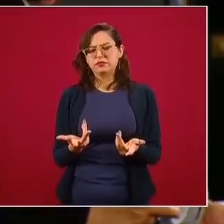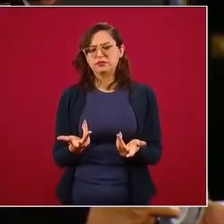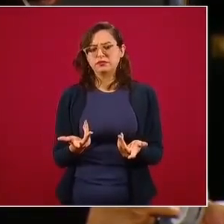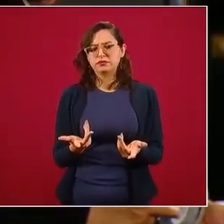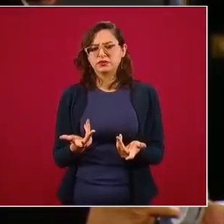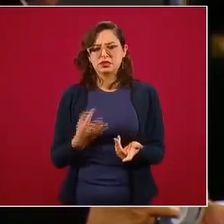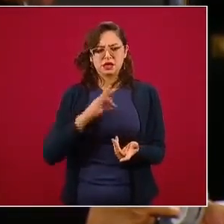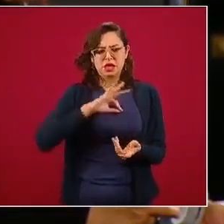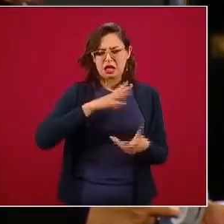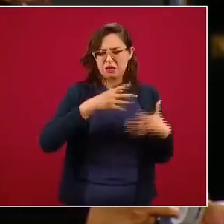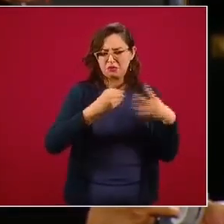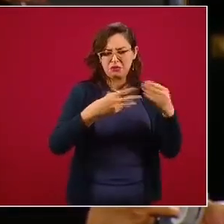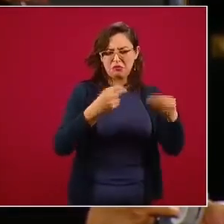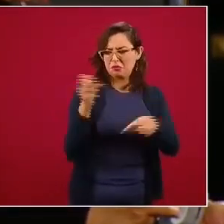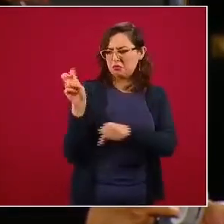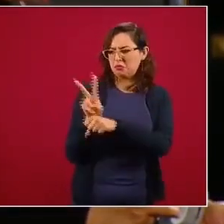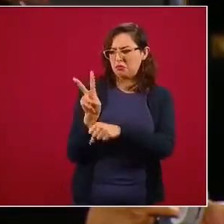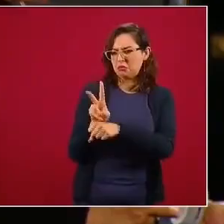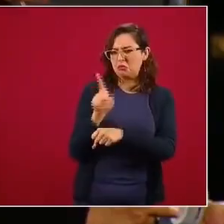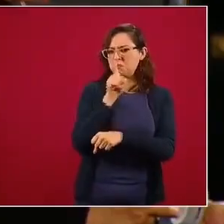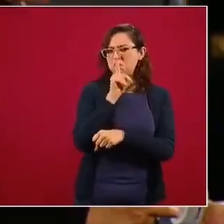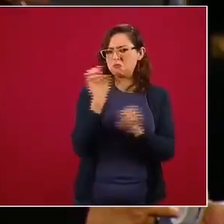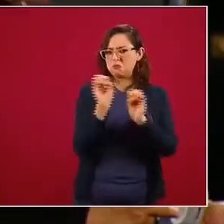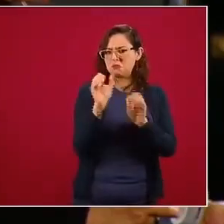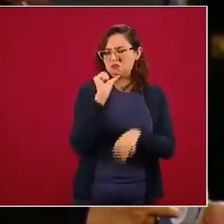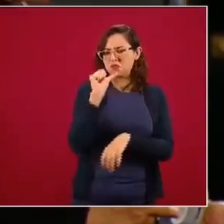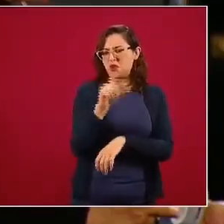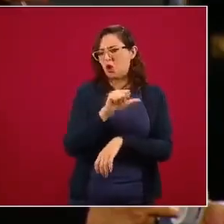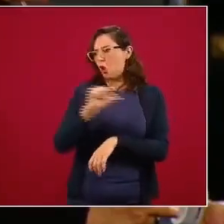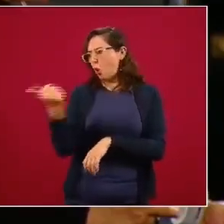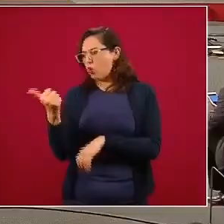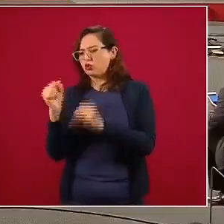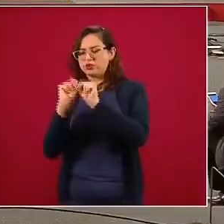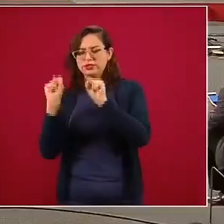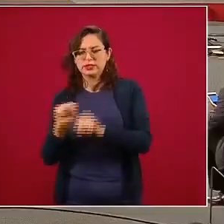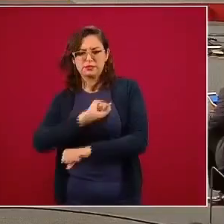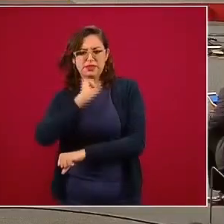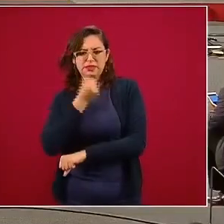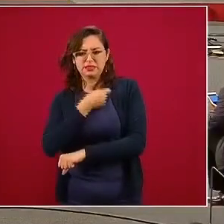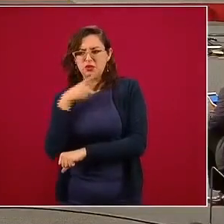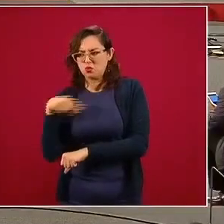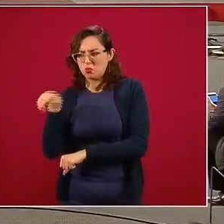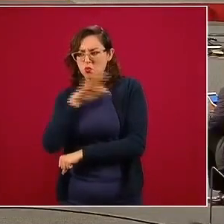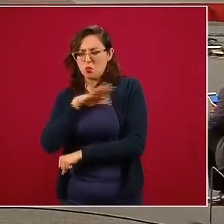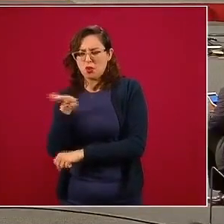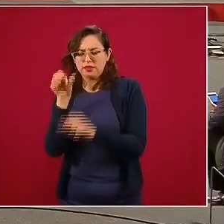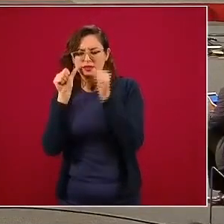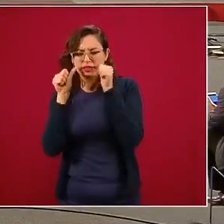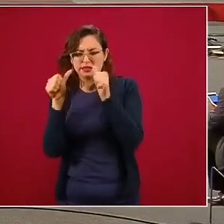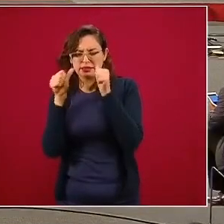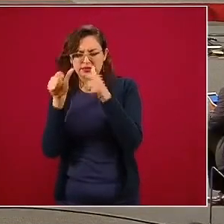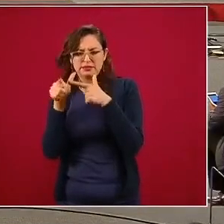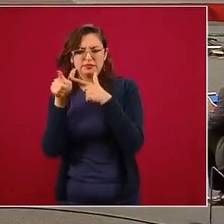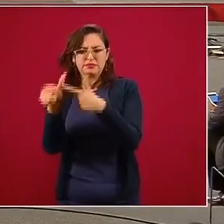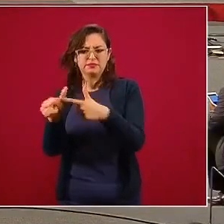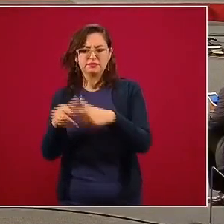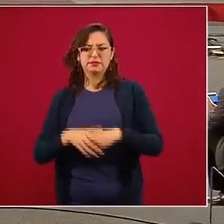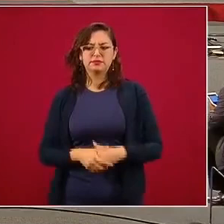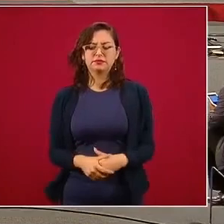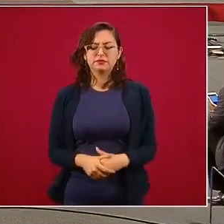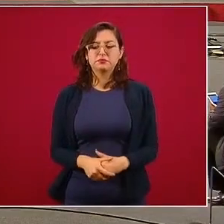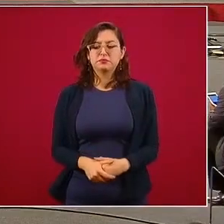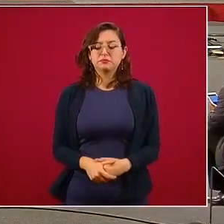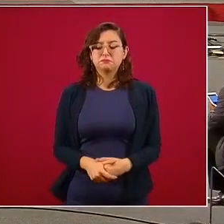ocupe epidemiología, pero si en el sistema de salud hay alguna forma de dar seguimiento a estos pacientes. Muchas gracias.